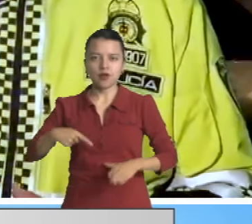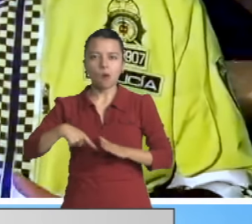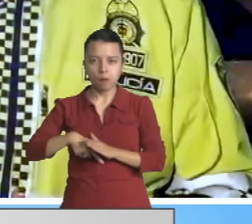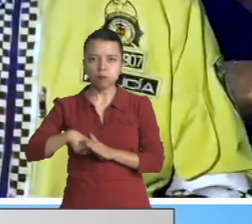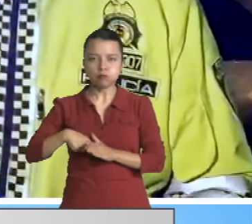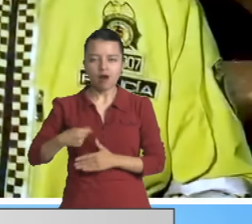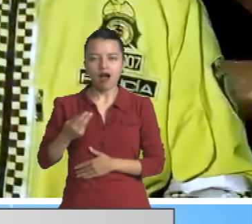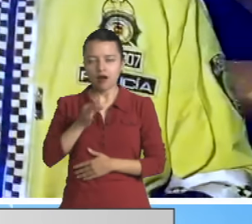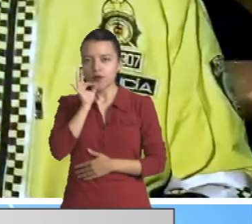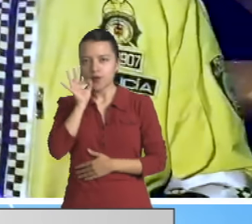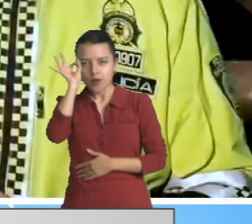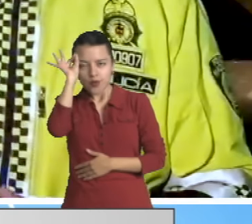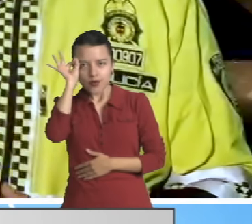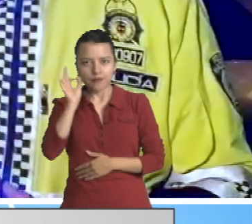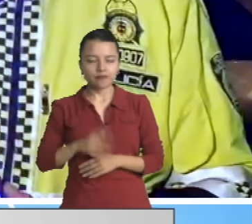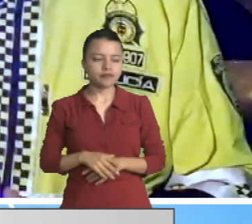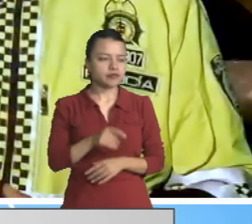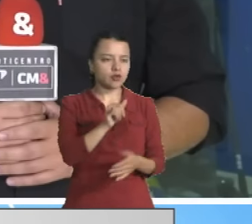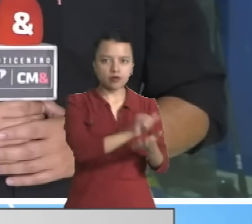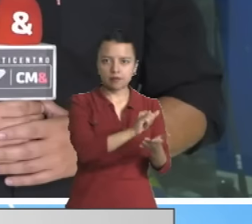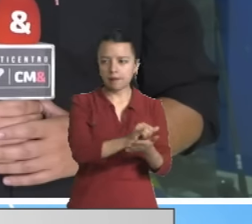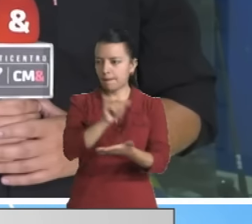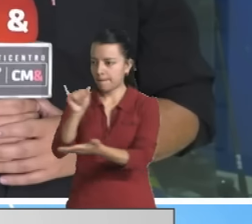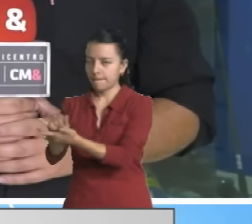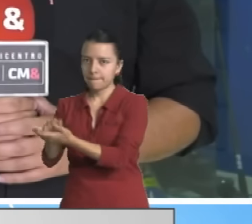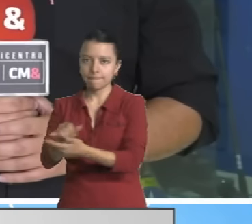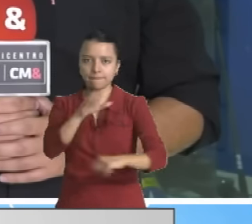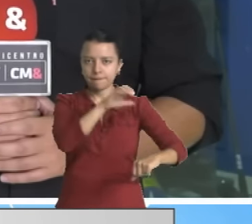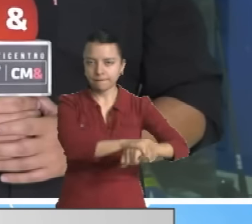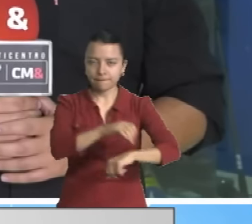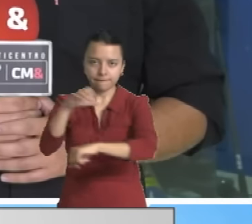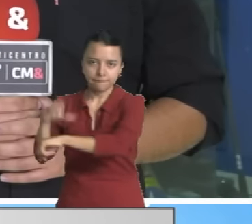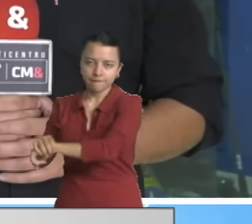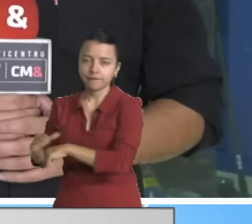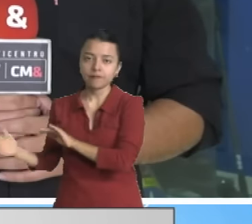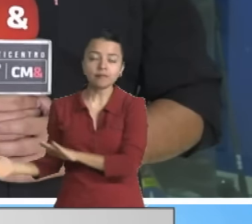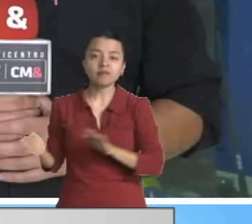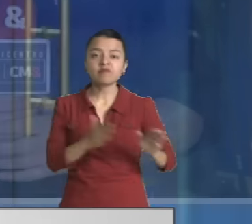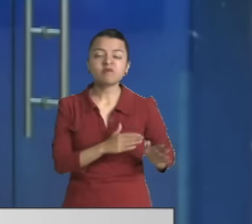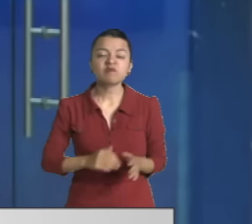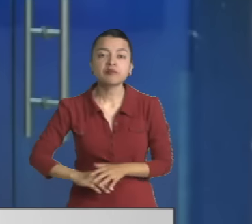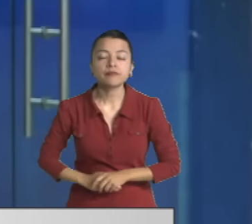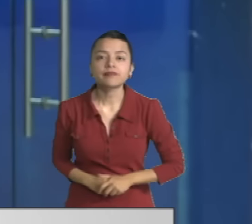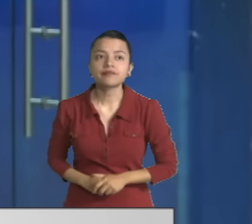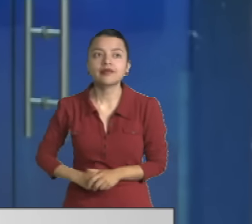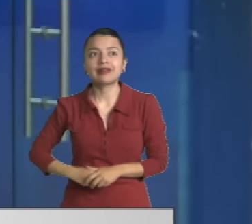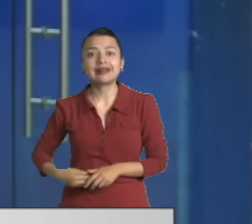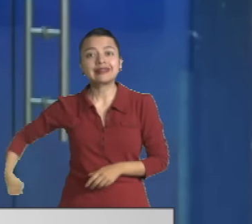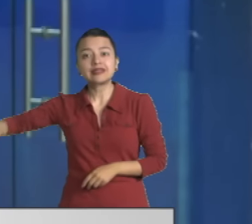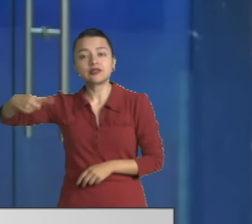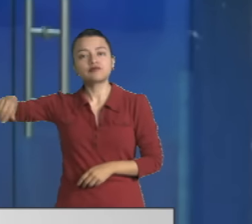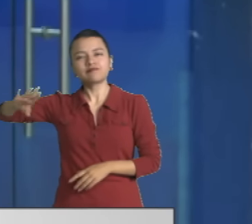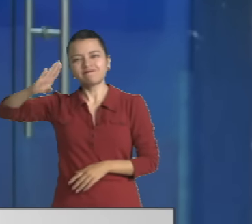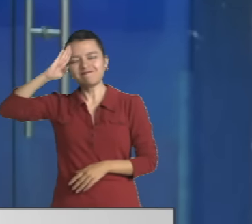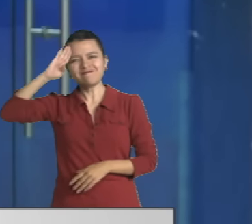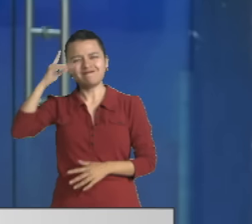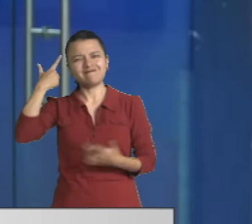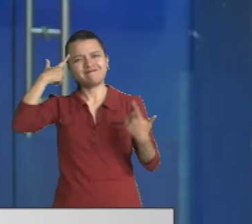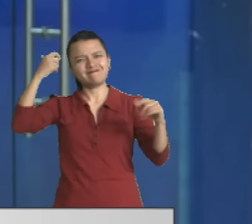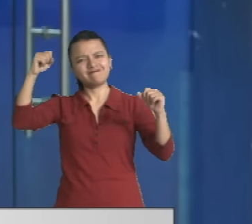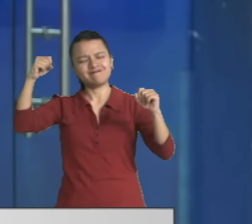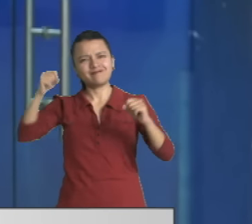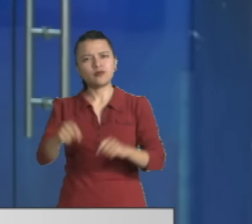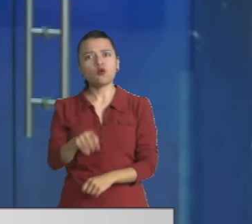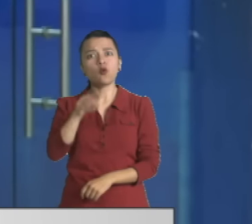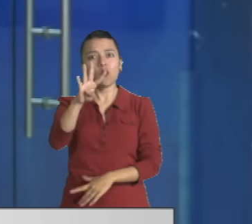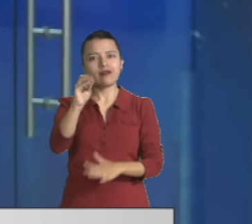manera inmediata se leen los derechos de capturado. Y en máxima alerta están las autoridades por un aumento en los ciberdelitos, más de 40.000